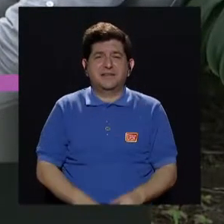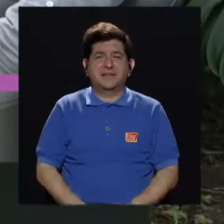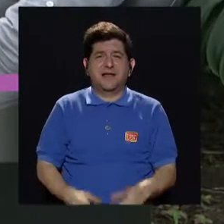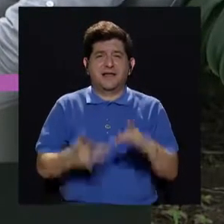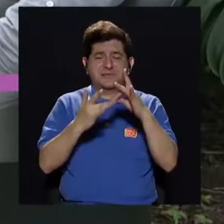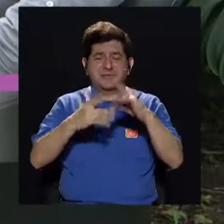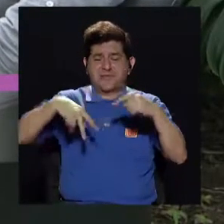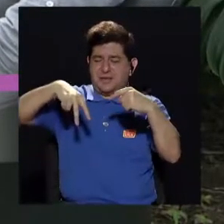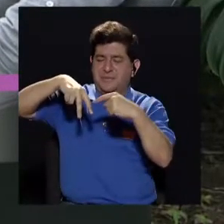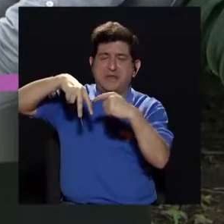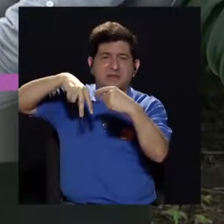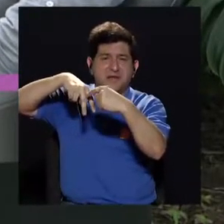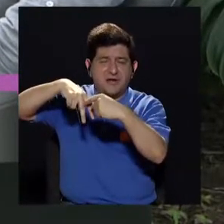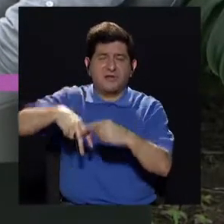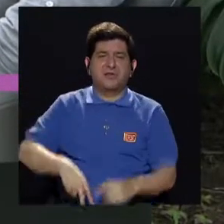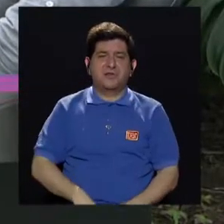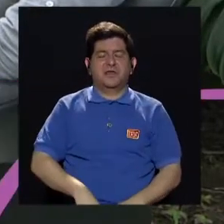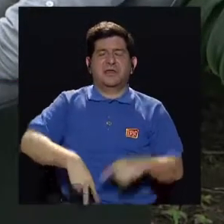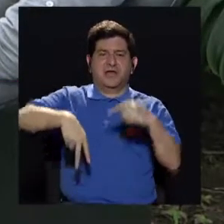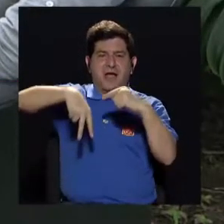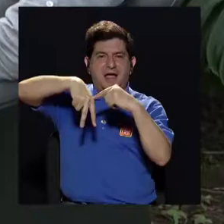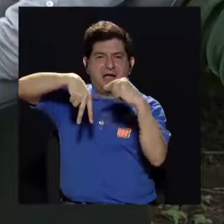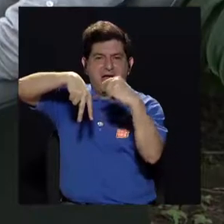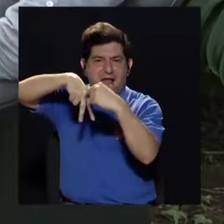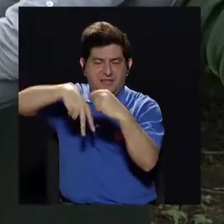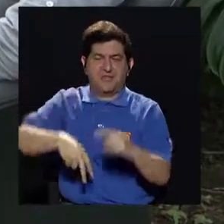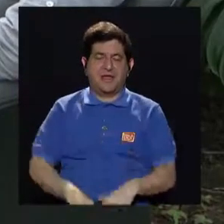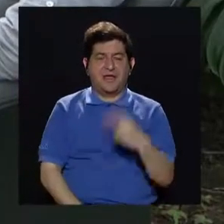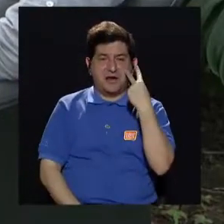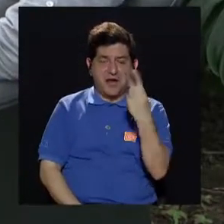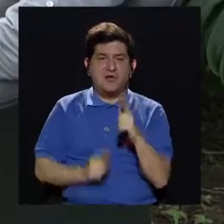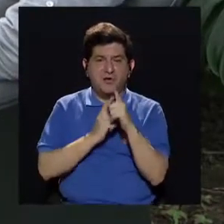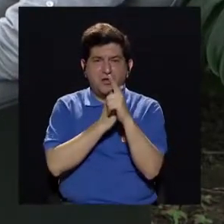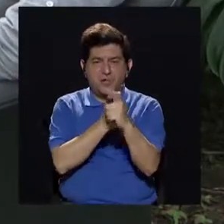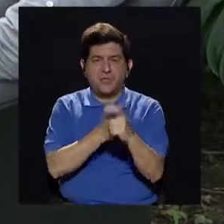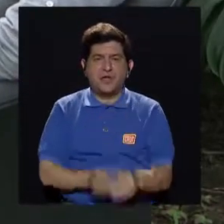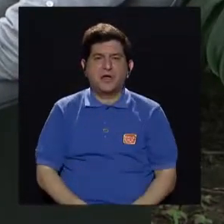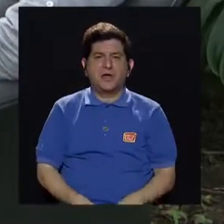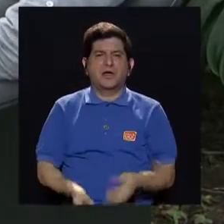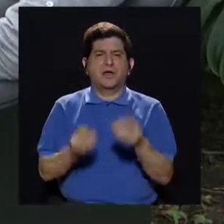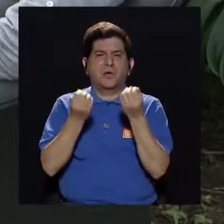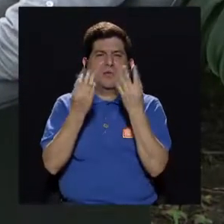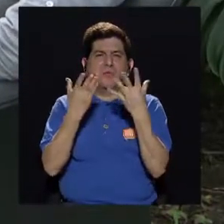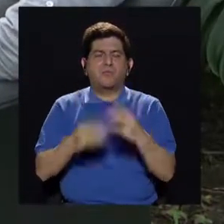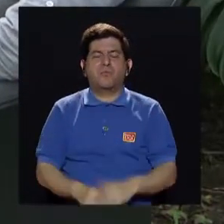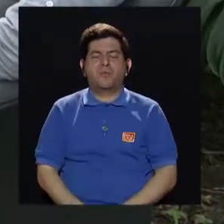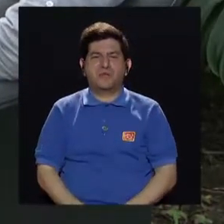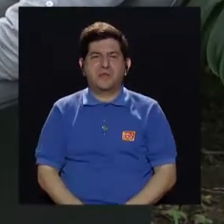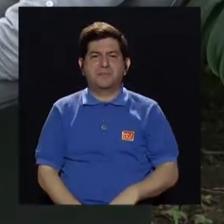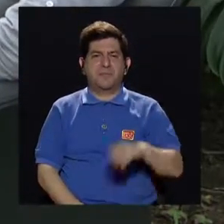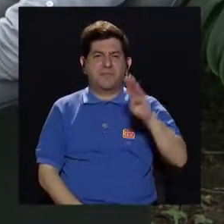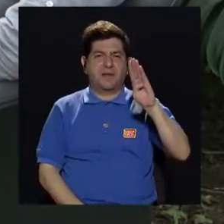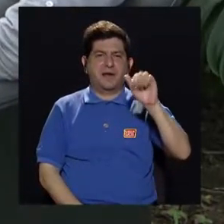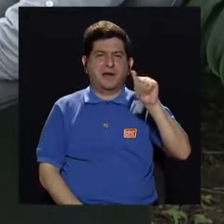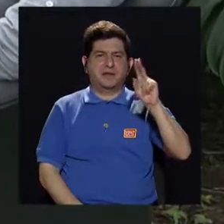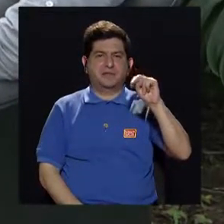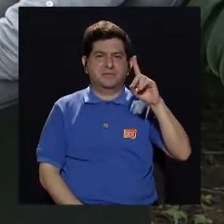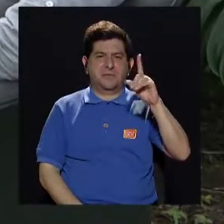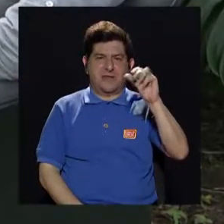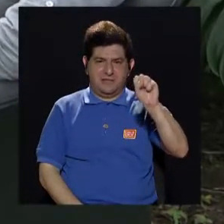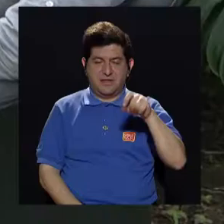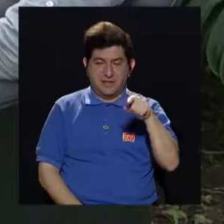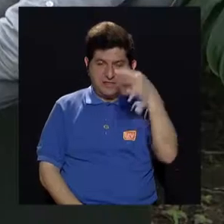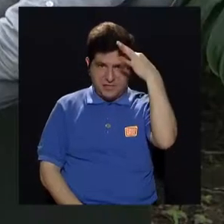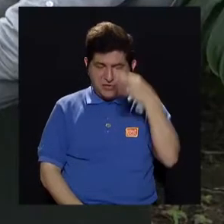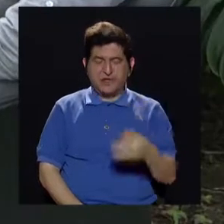articulares, sobre todo rodilla, cadera y tobillo, ¿verdad? Que entonces luego los ve uno corriendo con ese montón de banditas para quitarse los dolores, ¿verdad? Porque piensa que eso lo va a